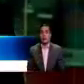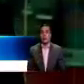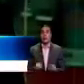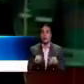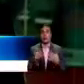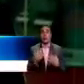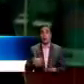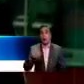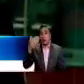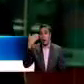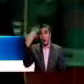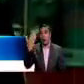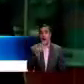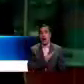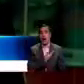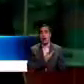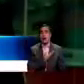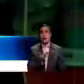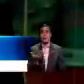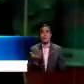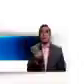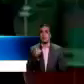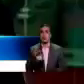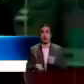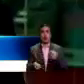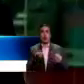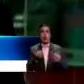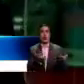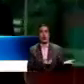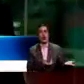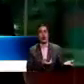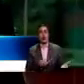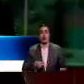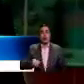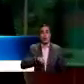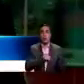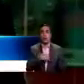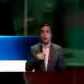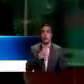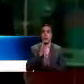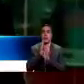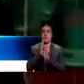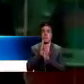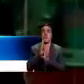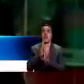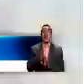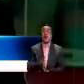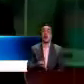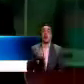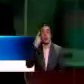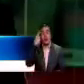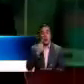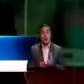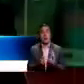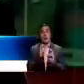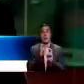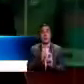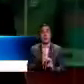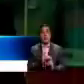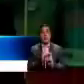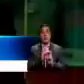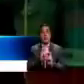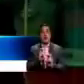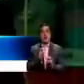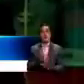la alcaldesa no alcanza a controlar. Tenemos filas interminables para subir al aerovía